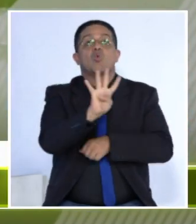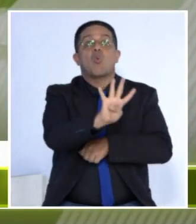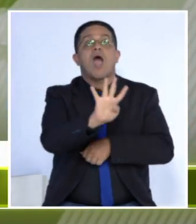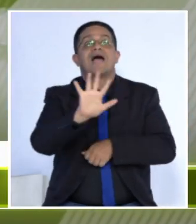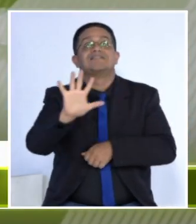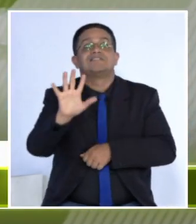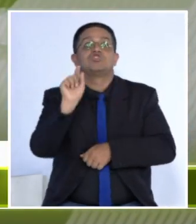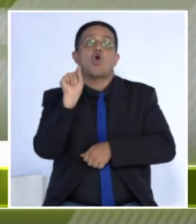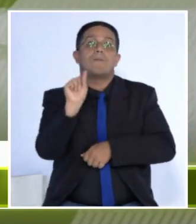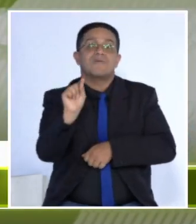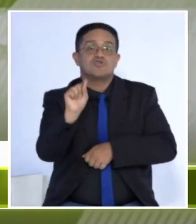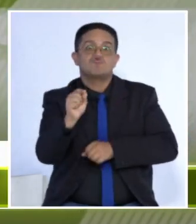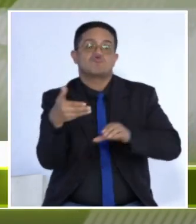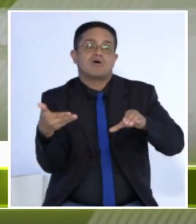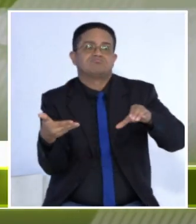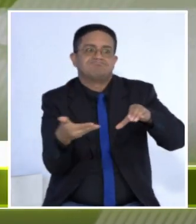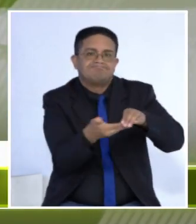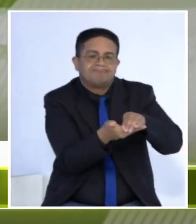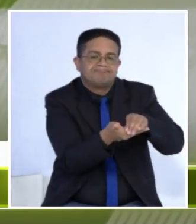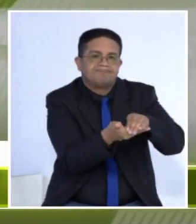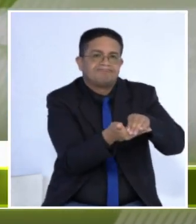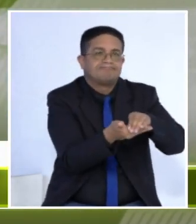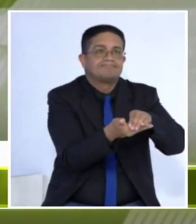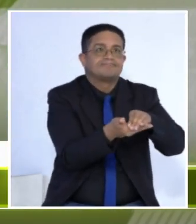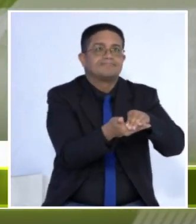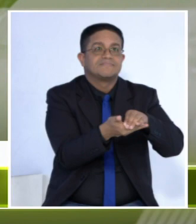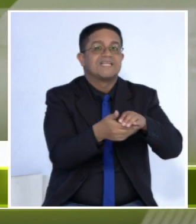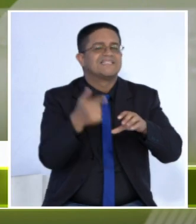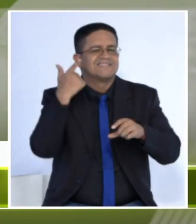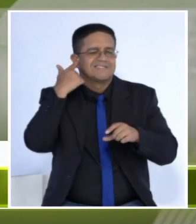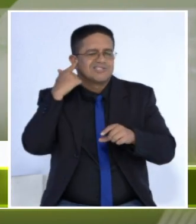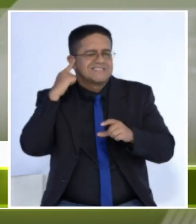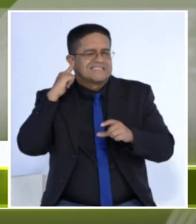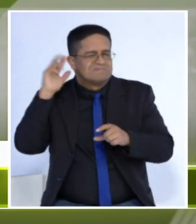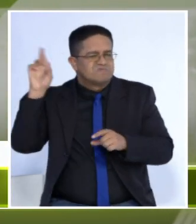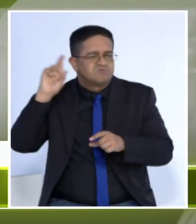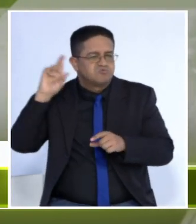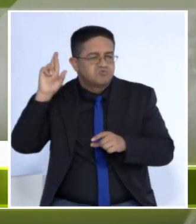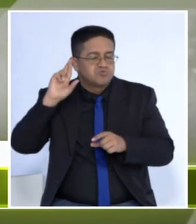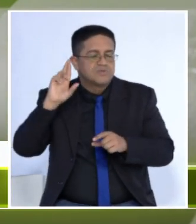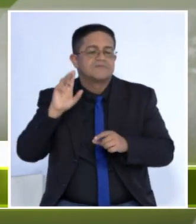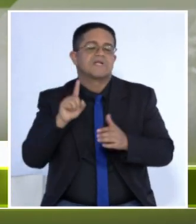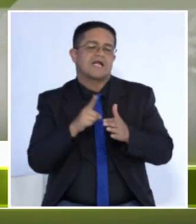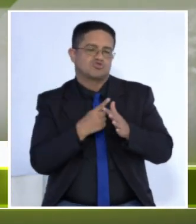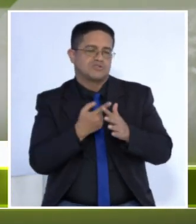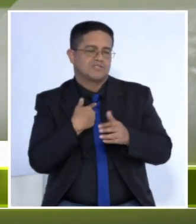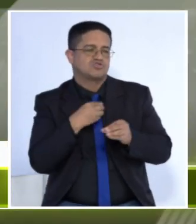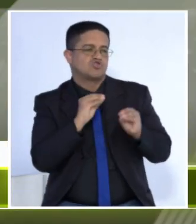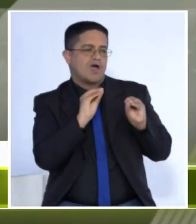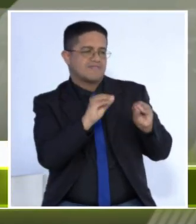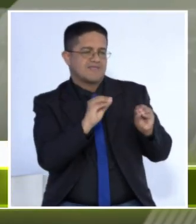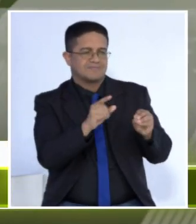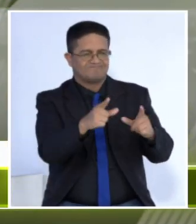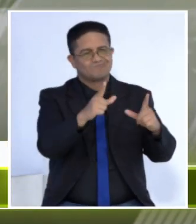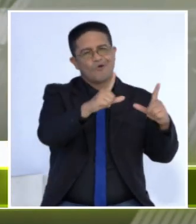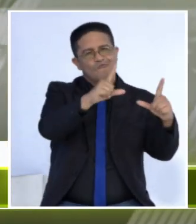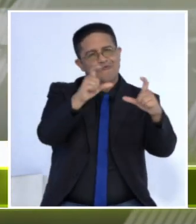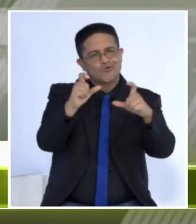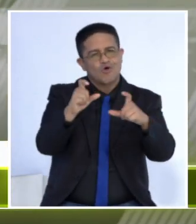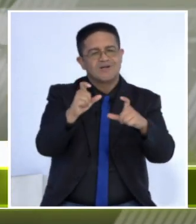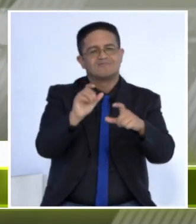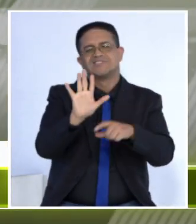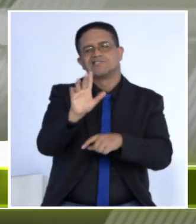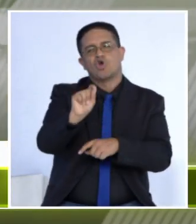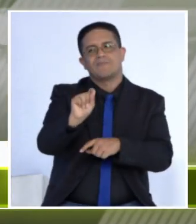minutos o hasta más. Sí, y un sonido. Y un sonido bastante. Entonces, imagínate, eso es como si yo te dijera, te voy a contratar un fotógrafo durante 5 minutos a